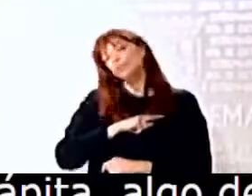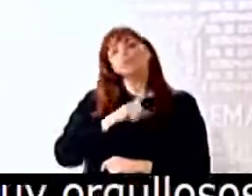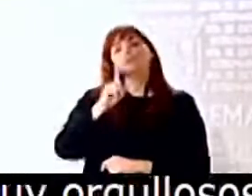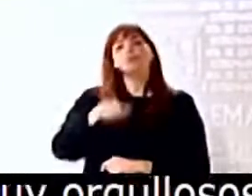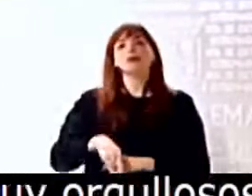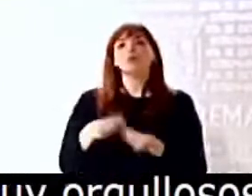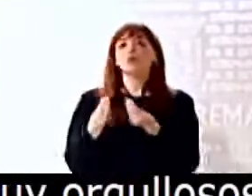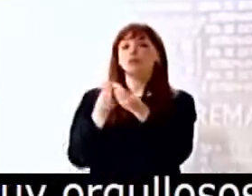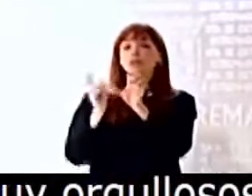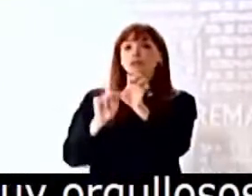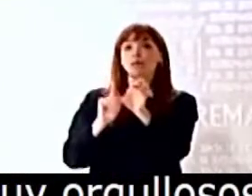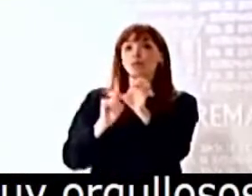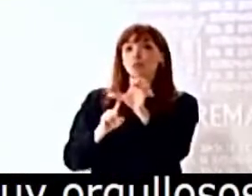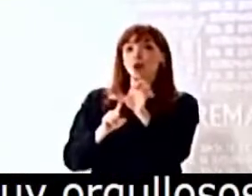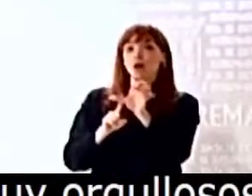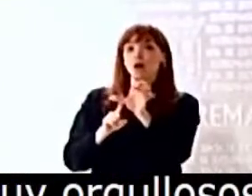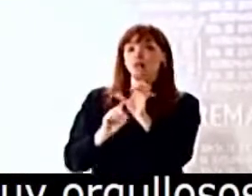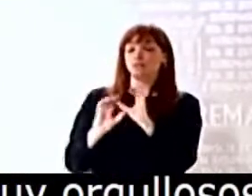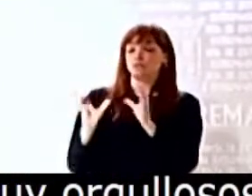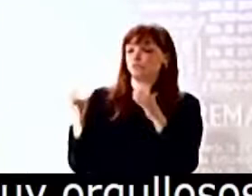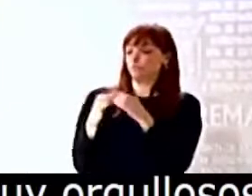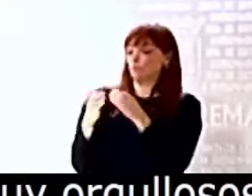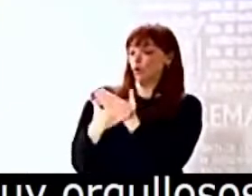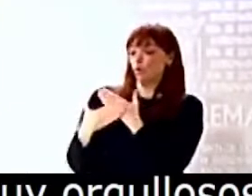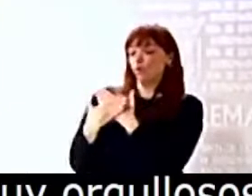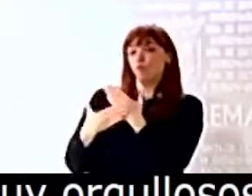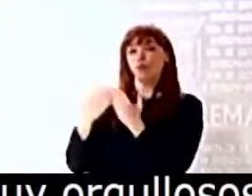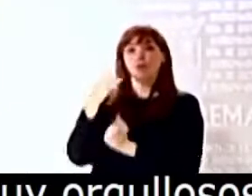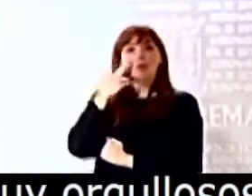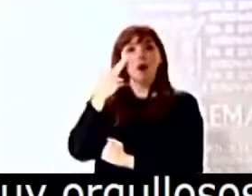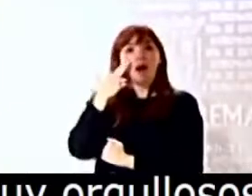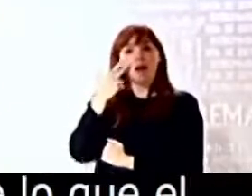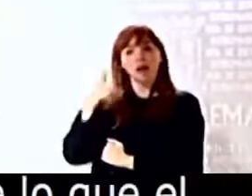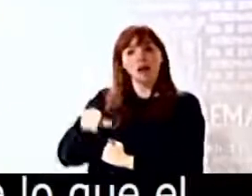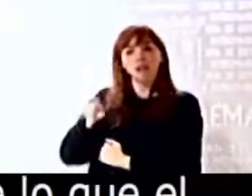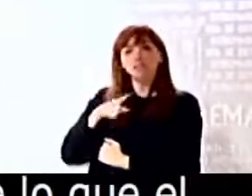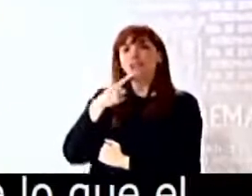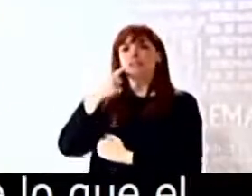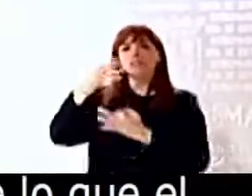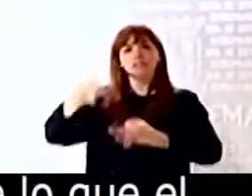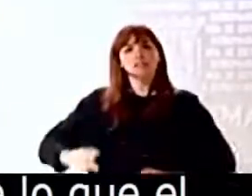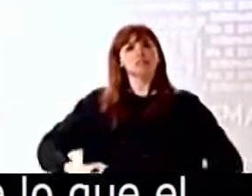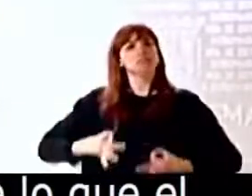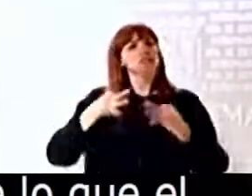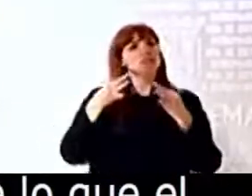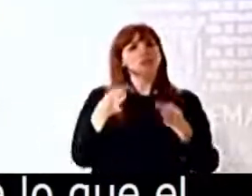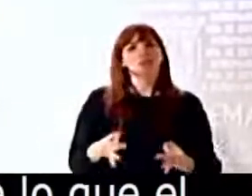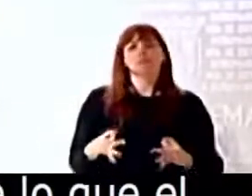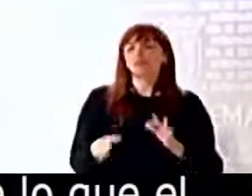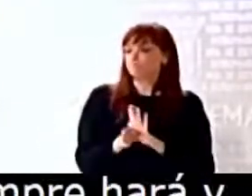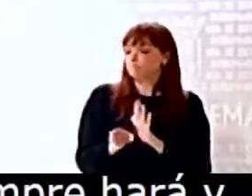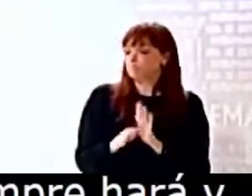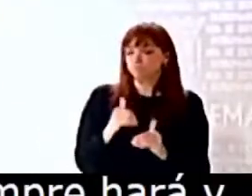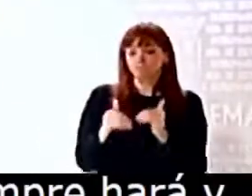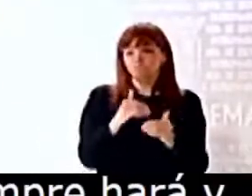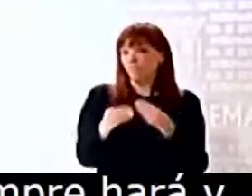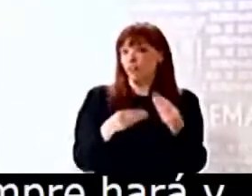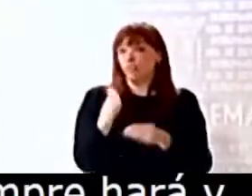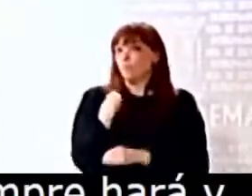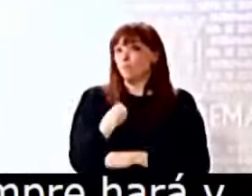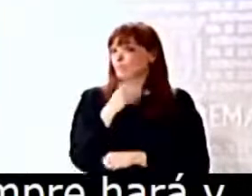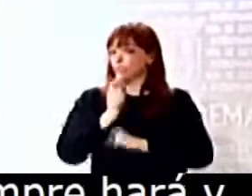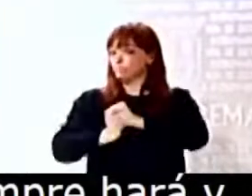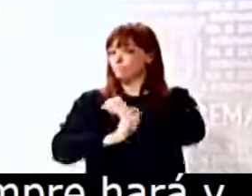que la Junta de Extremadura, de lo que el Gobierno de Guillermo Fernández Vara siempre hará y siempre seguirá haciendo, porque es